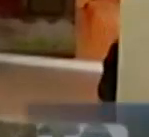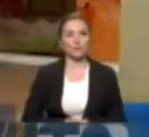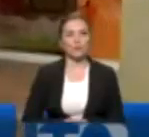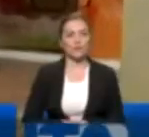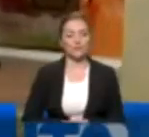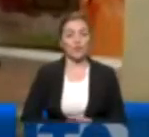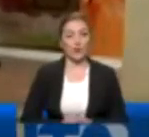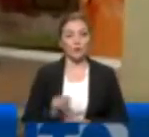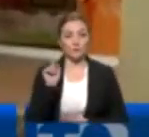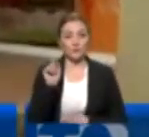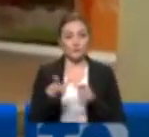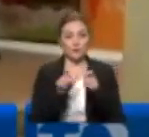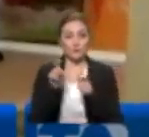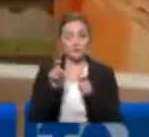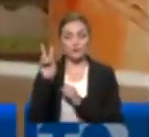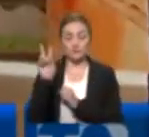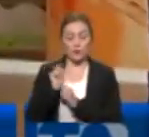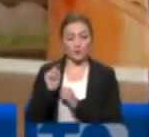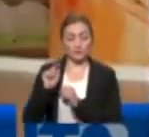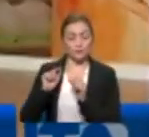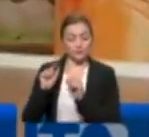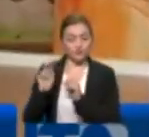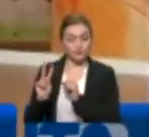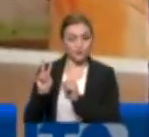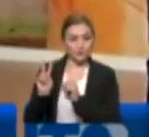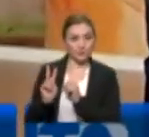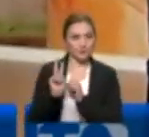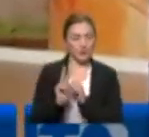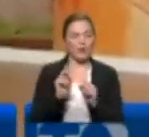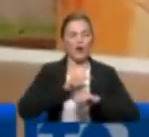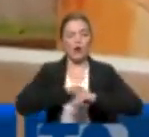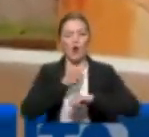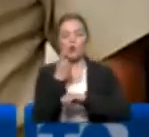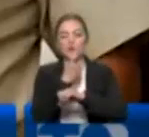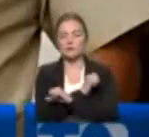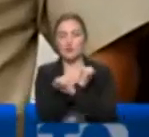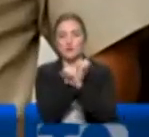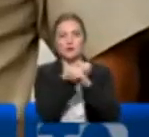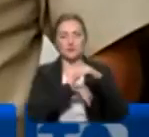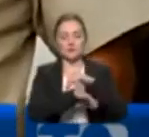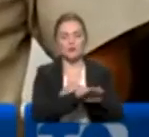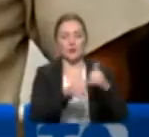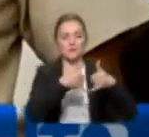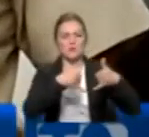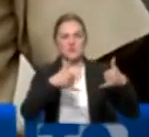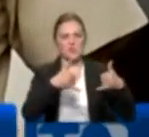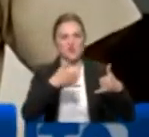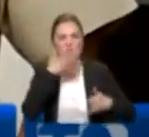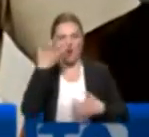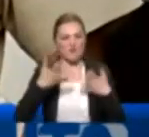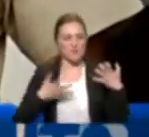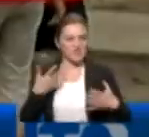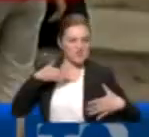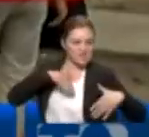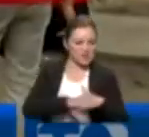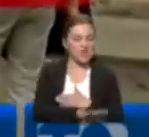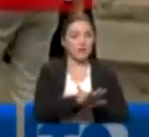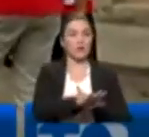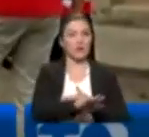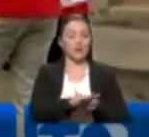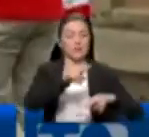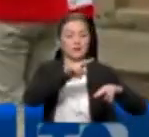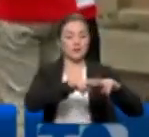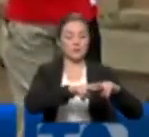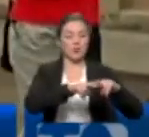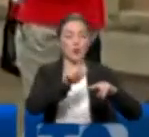Los criminales llegaron a la plaza comercial cerca a las 11 de la mañana, ingresaron a la barbería de forma violenta. Ahí en uno de los sillones sometieron